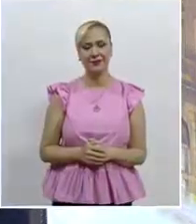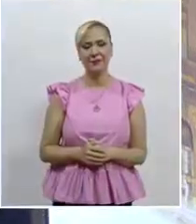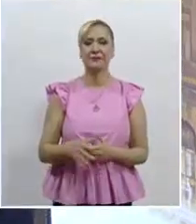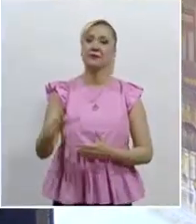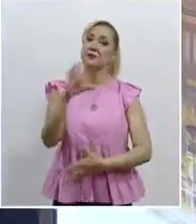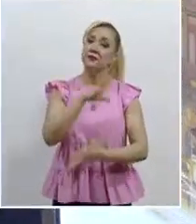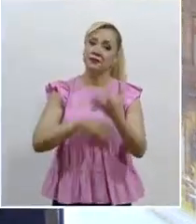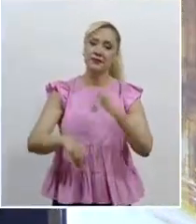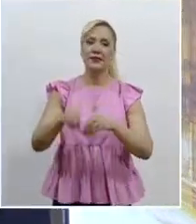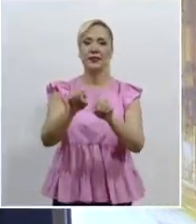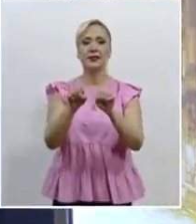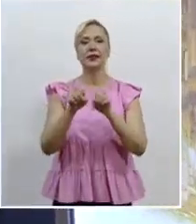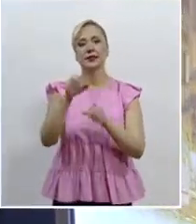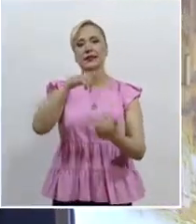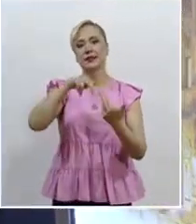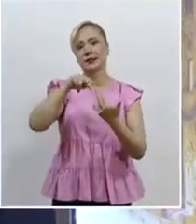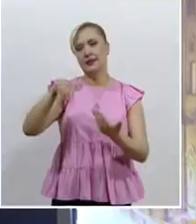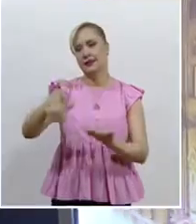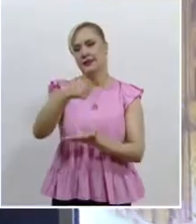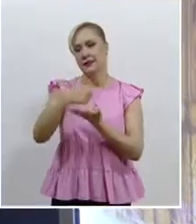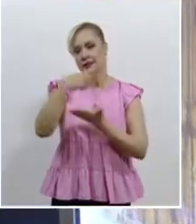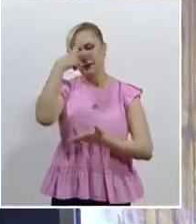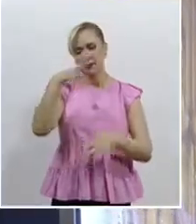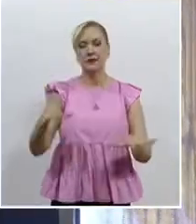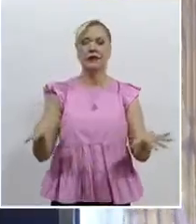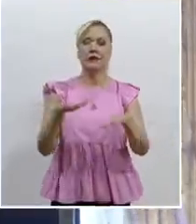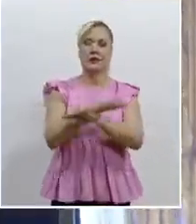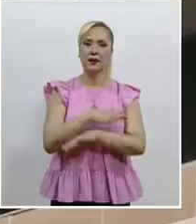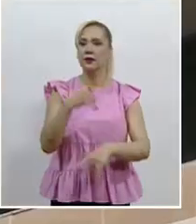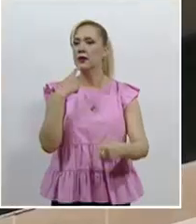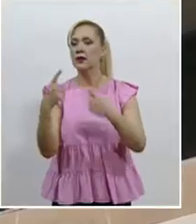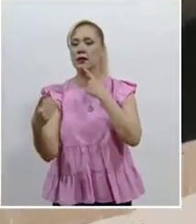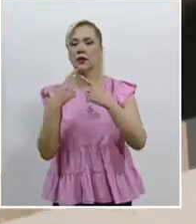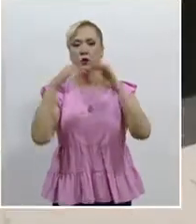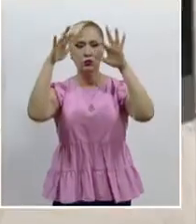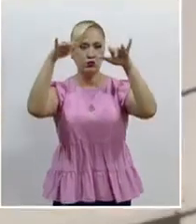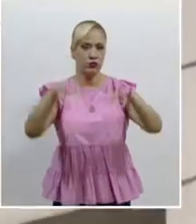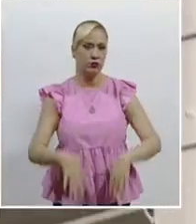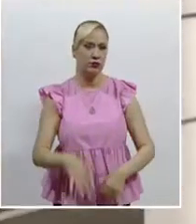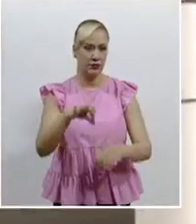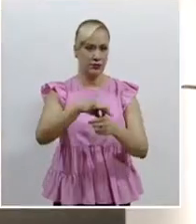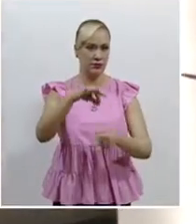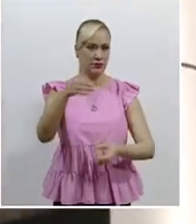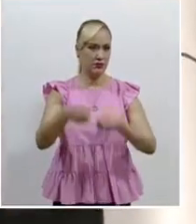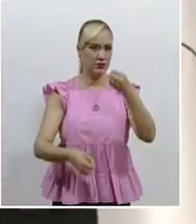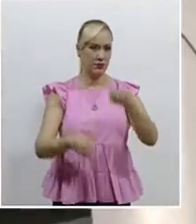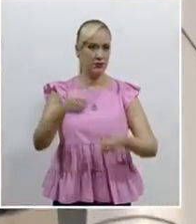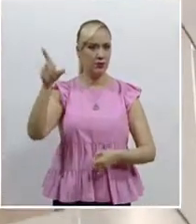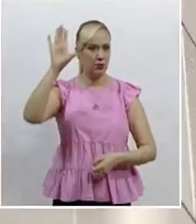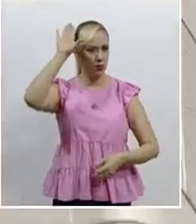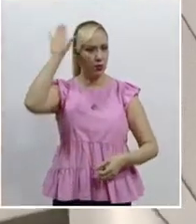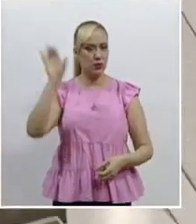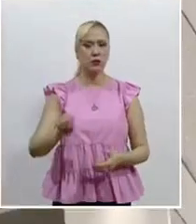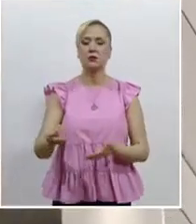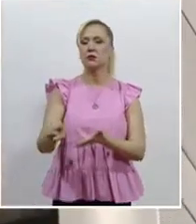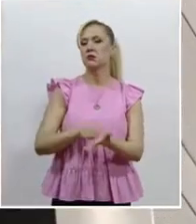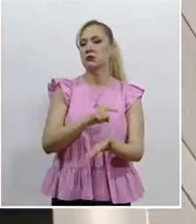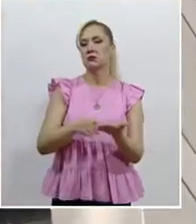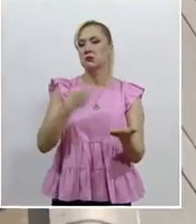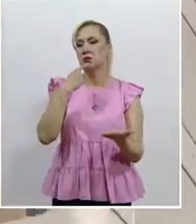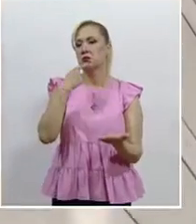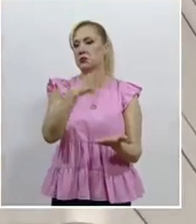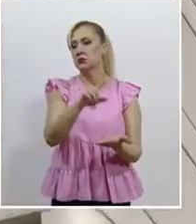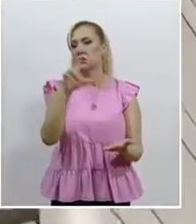Por su parte, la Sala Regional Ciudad de México modificó el acuerdo plenario del Tribunal Electoral de Morelos, que había suspendido la demanda promovida